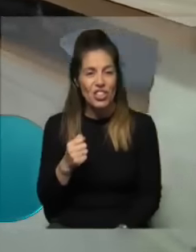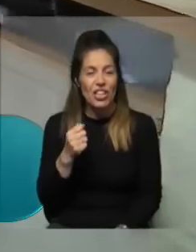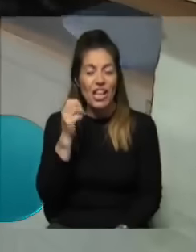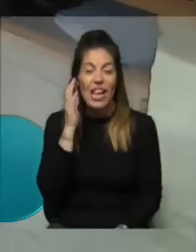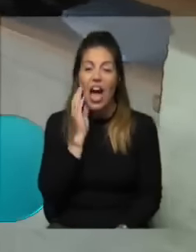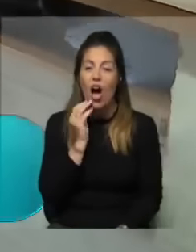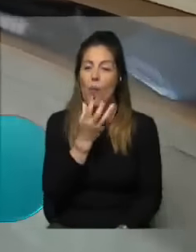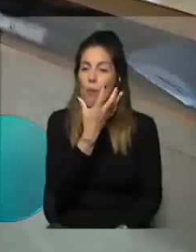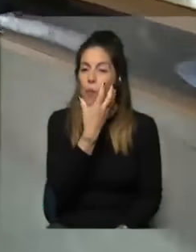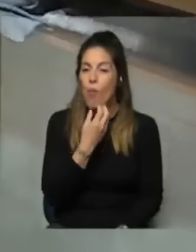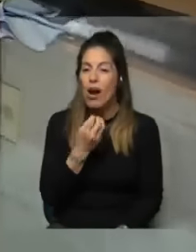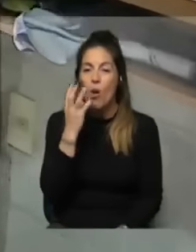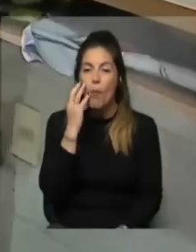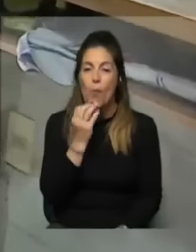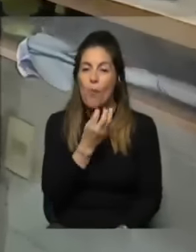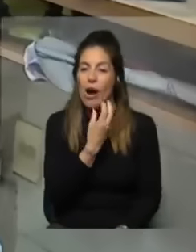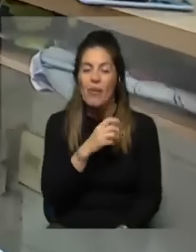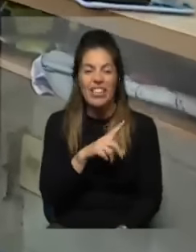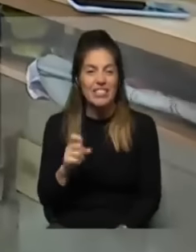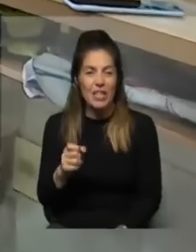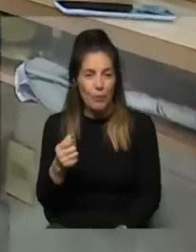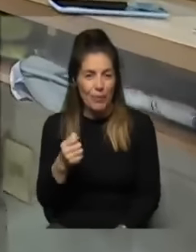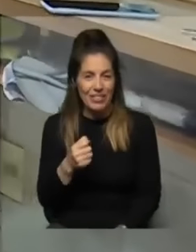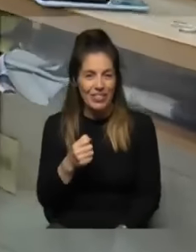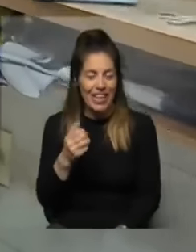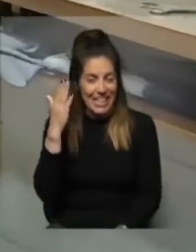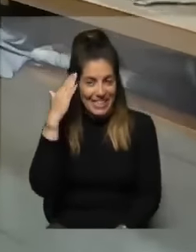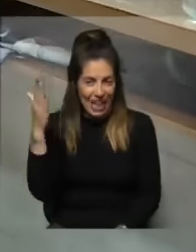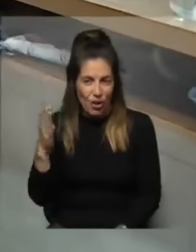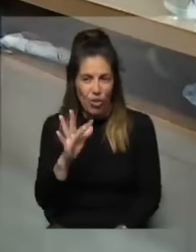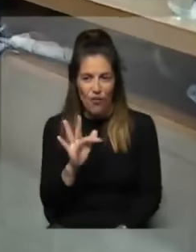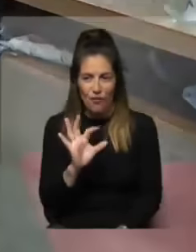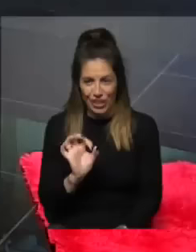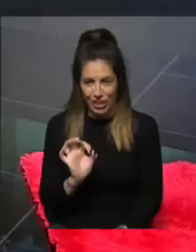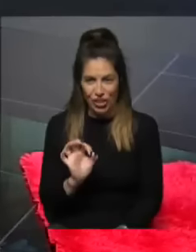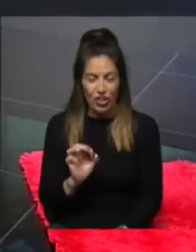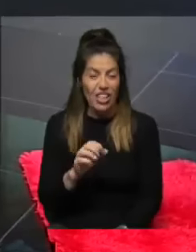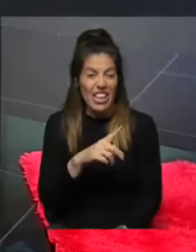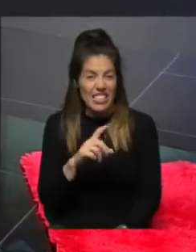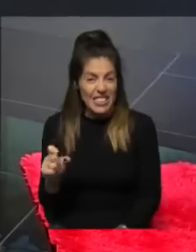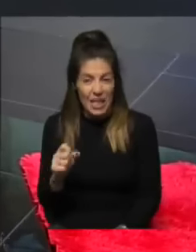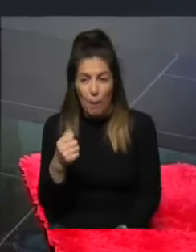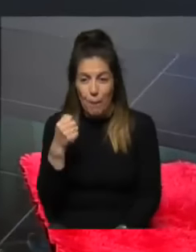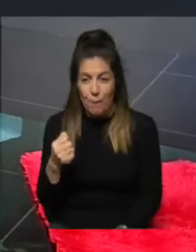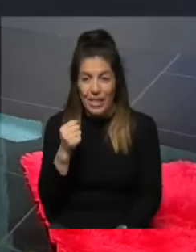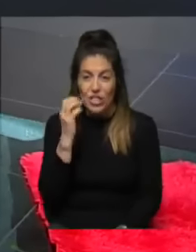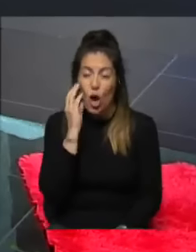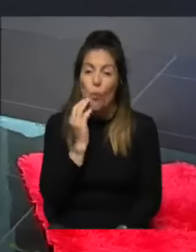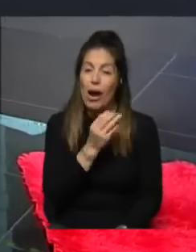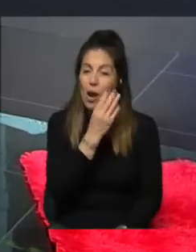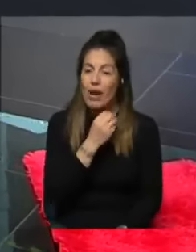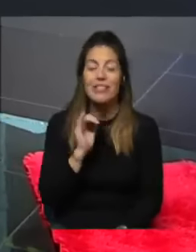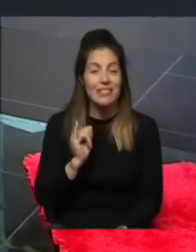acá. Bueno, 100 pesos la barba. Saluda a Fito Gali. Y bueno. 100 pesos la barba, Tano, me están diciendo. El recorte barba, sí.